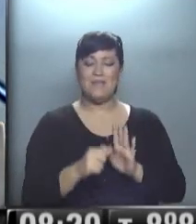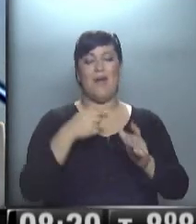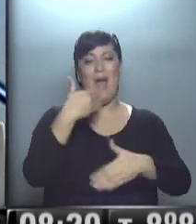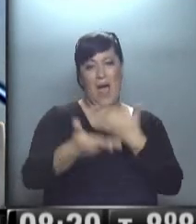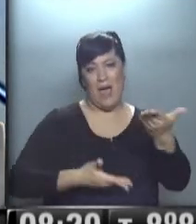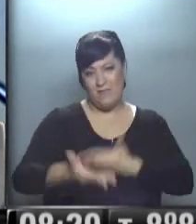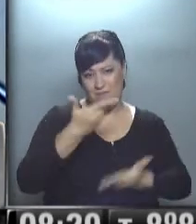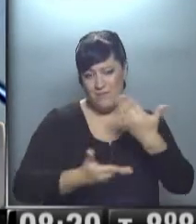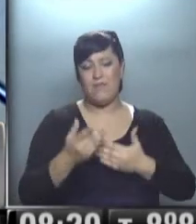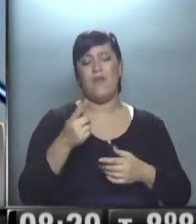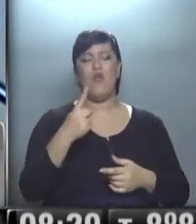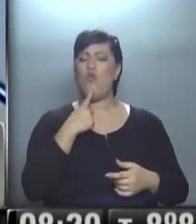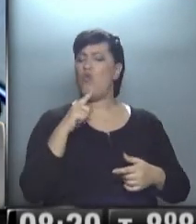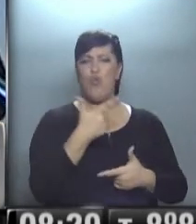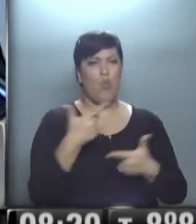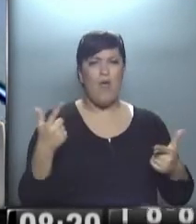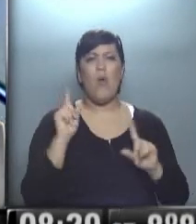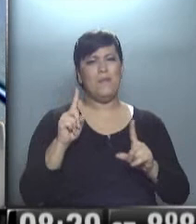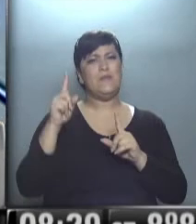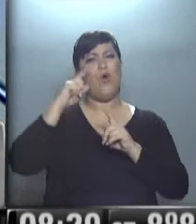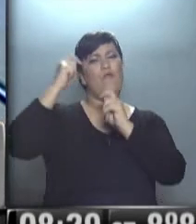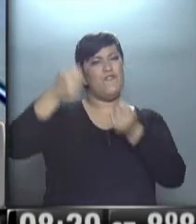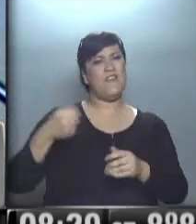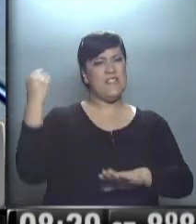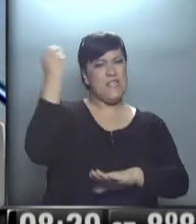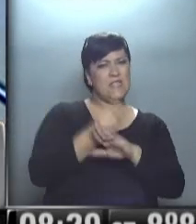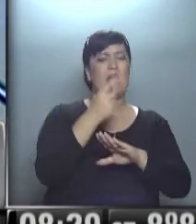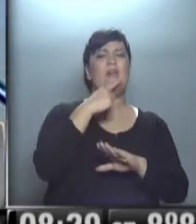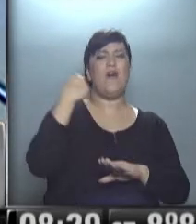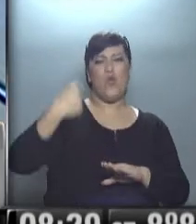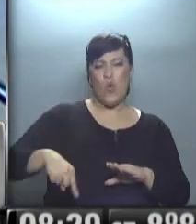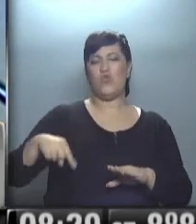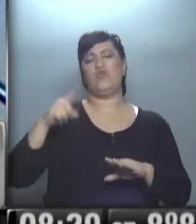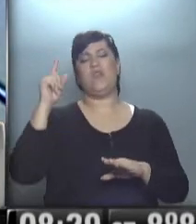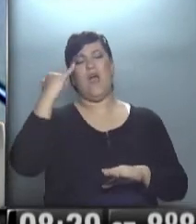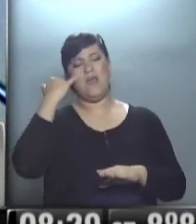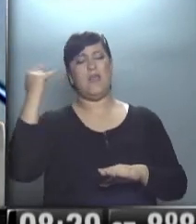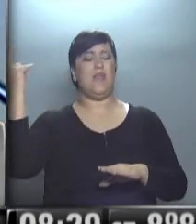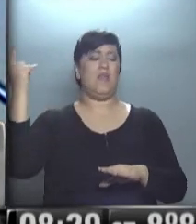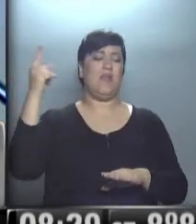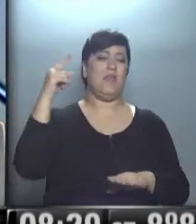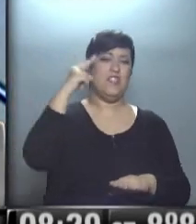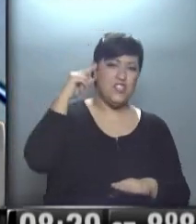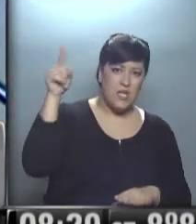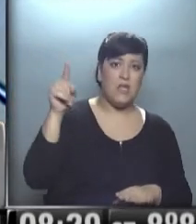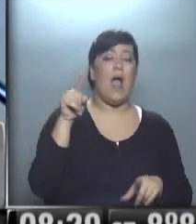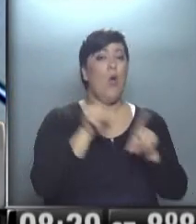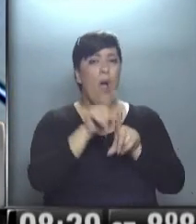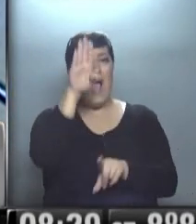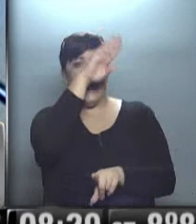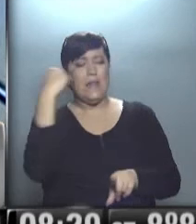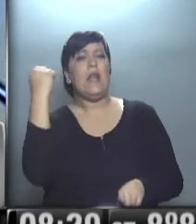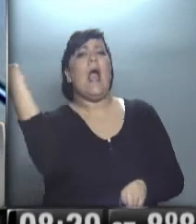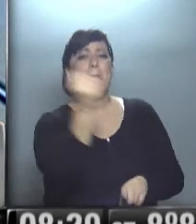de que las visitas que hemos tenido y el rol que tiene nuestra presidenta a nivel internacional va generando las condiciones